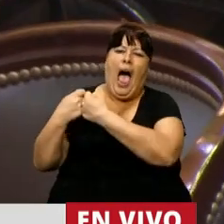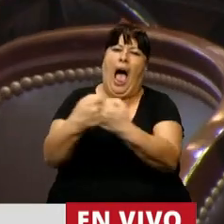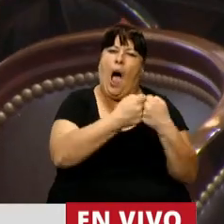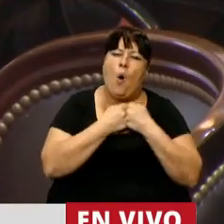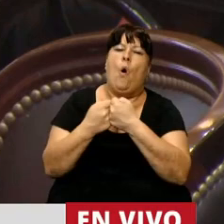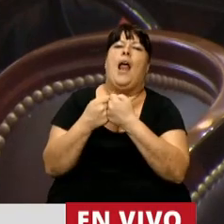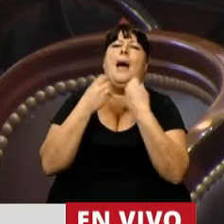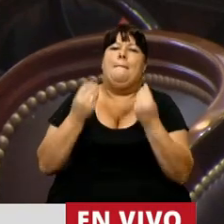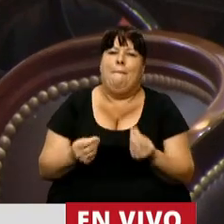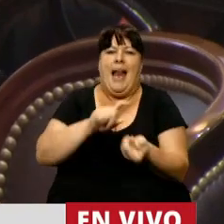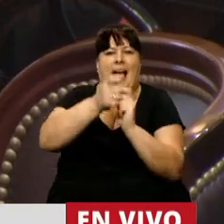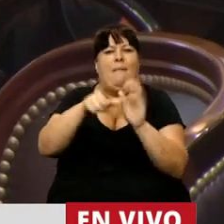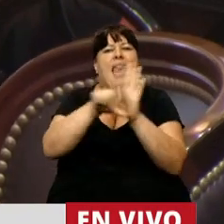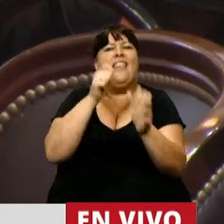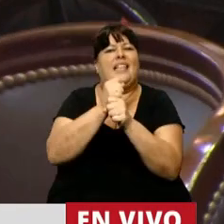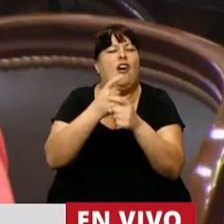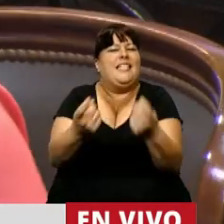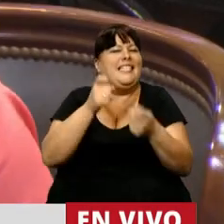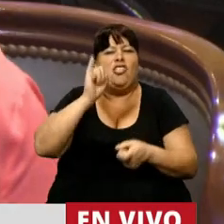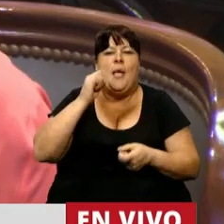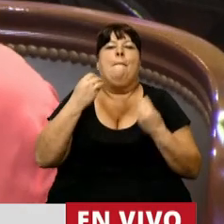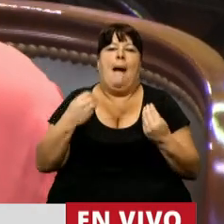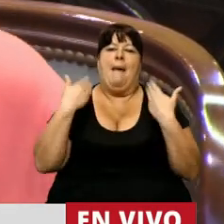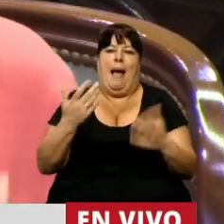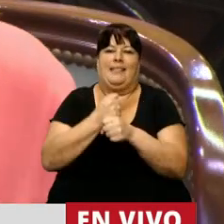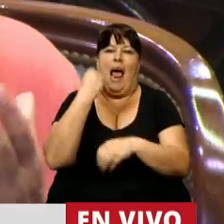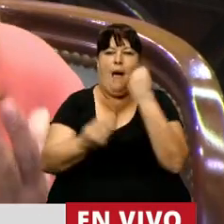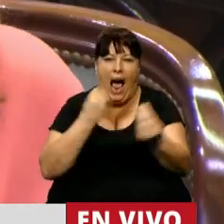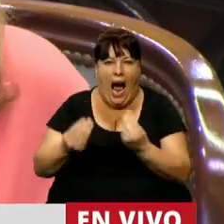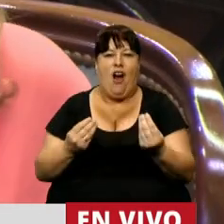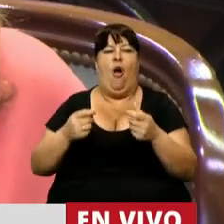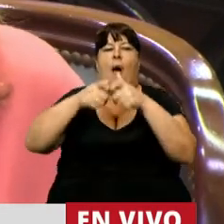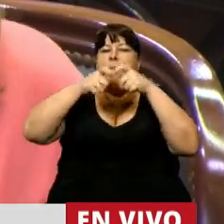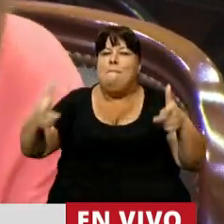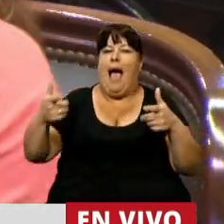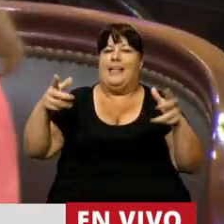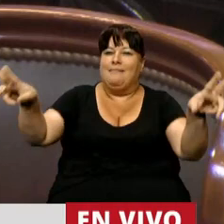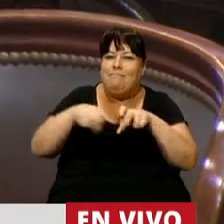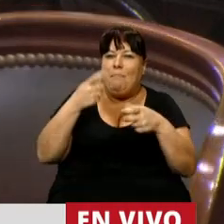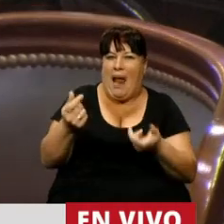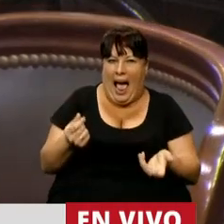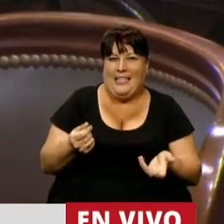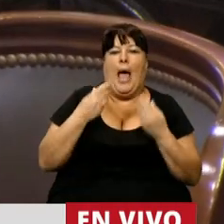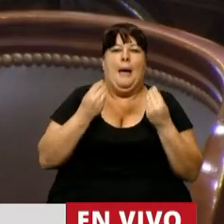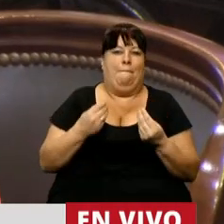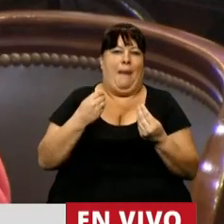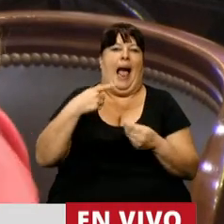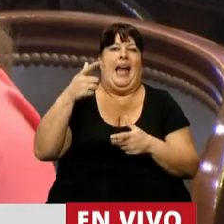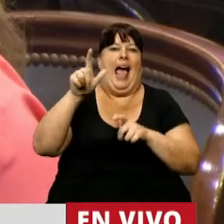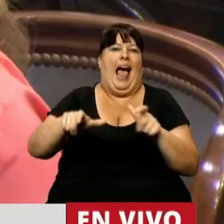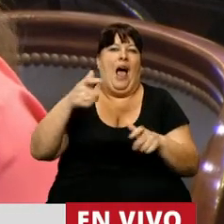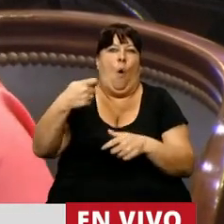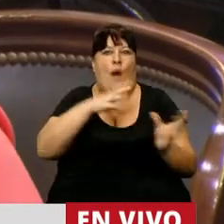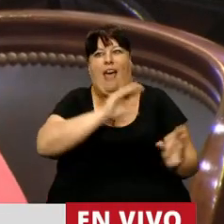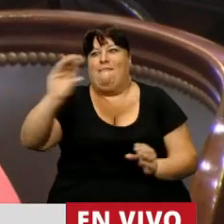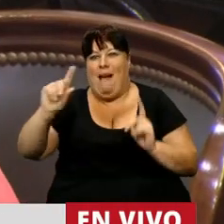acuerdo para hacer las reformas laborales que necesitamos para que haya más trabajo y poder aumentar los activos para que pueda haber más para los pasivos.